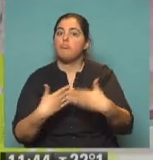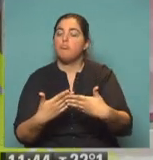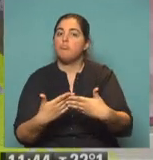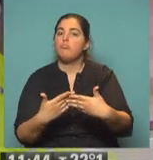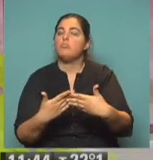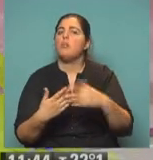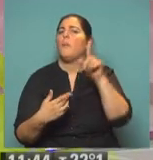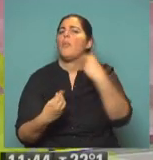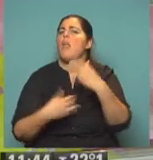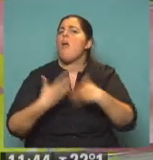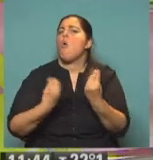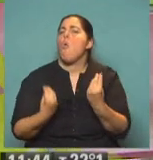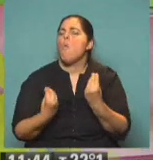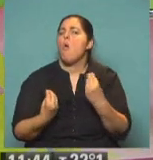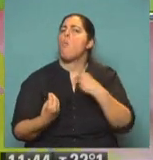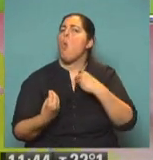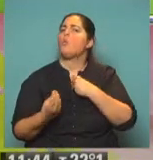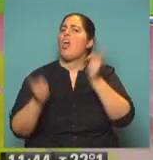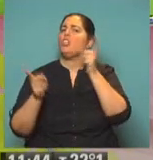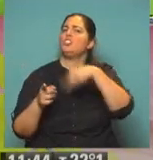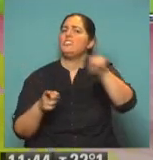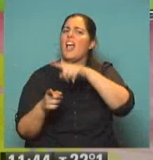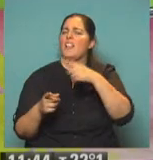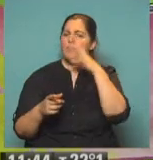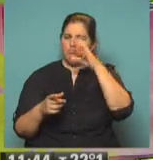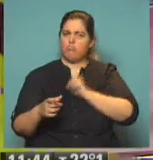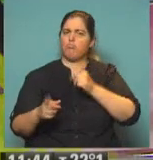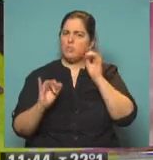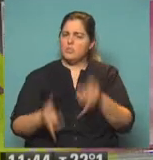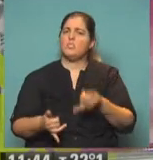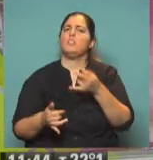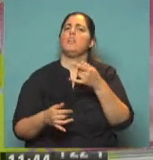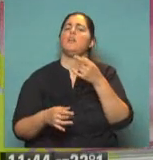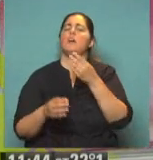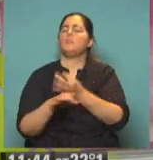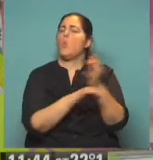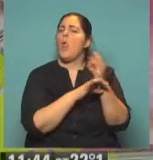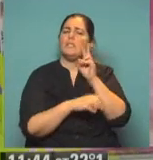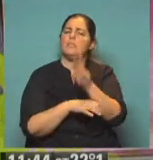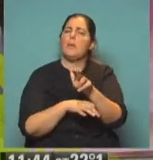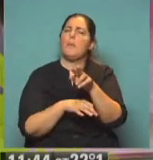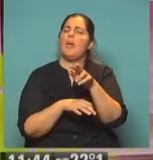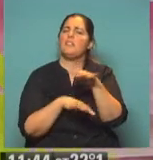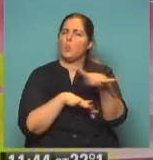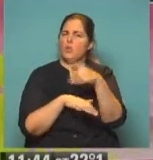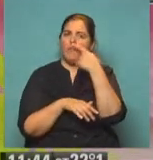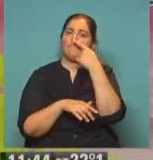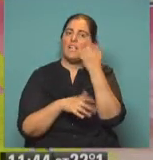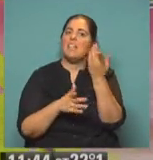la voluntad decidida de muchos docentes, sobre todo en muchas escuelas se ven casos interesantes, pero